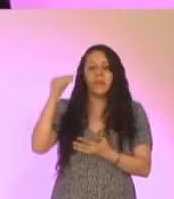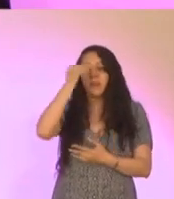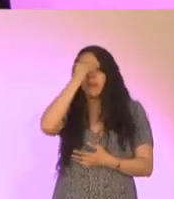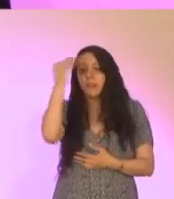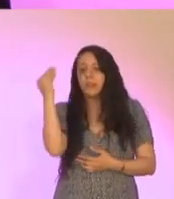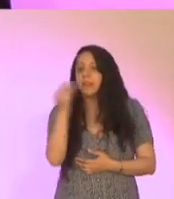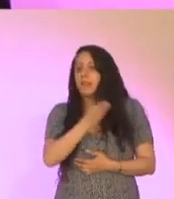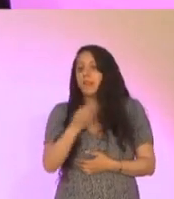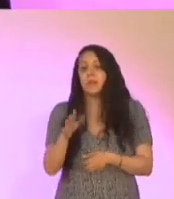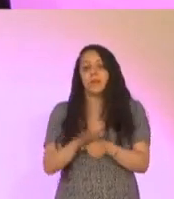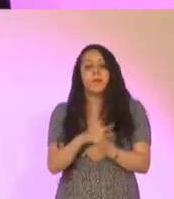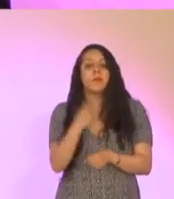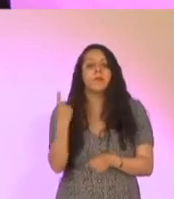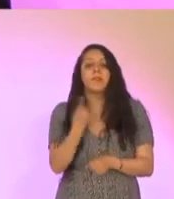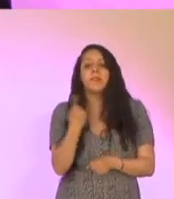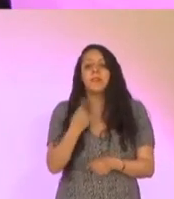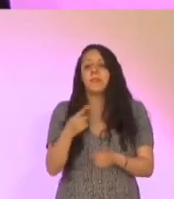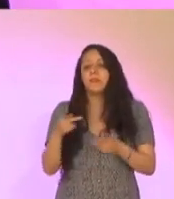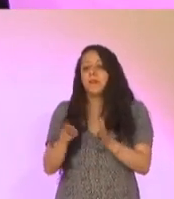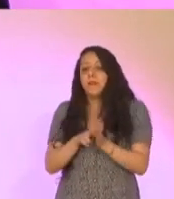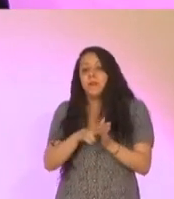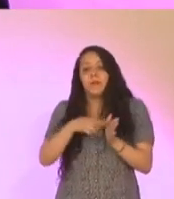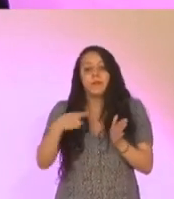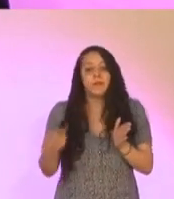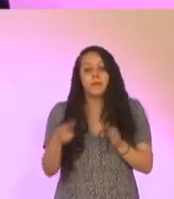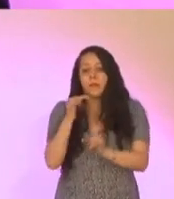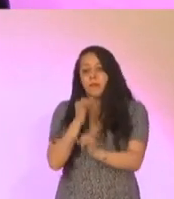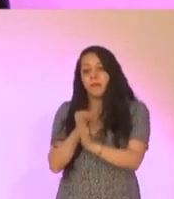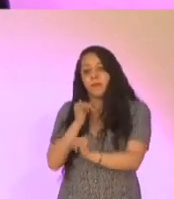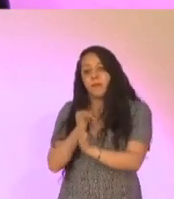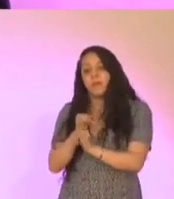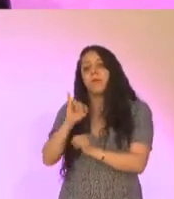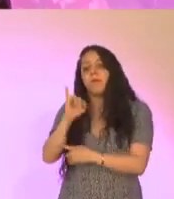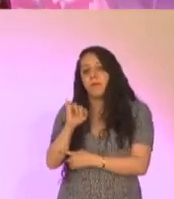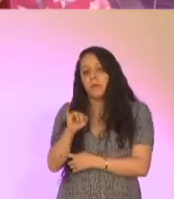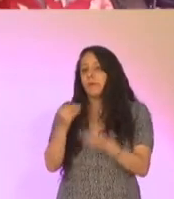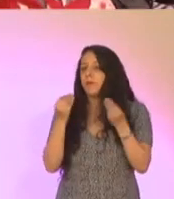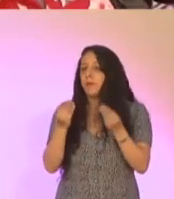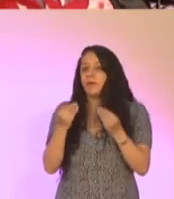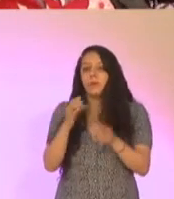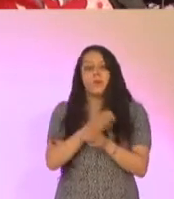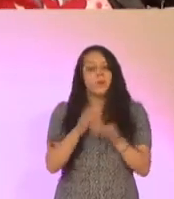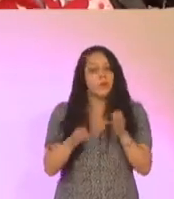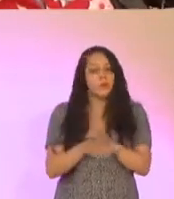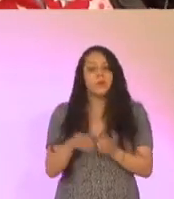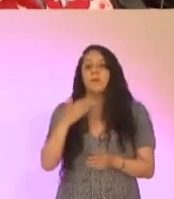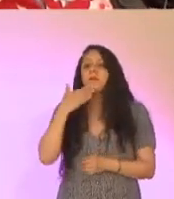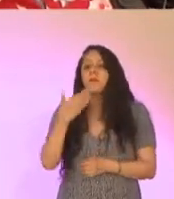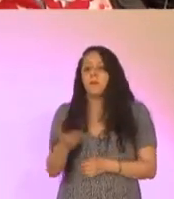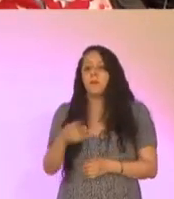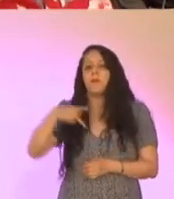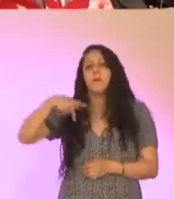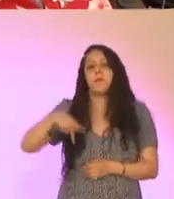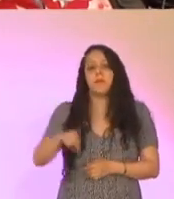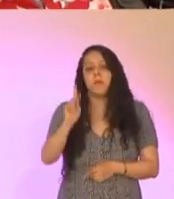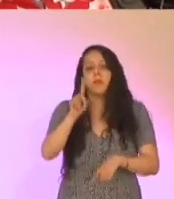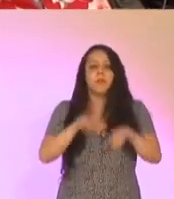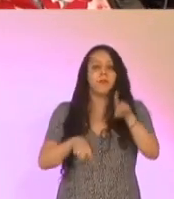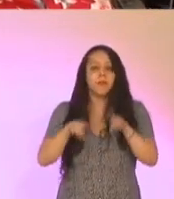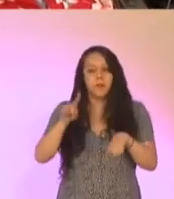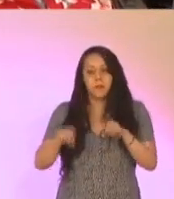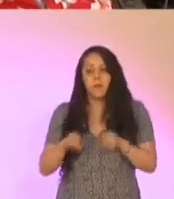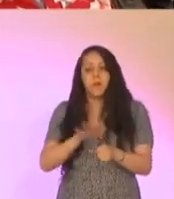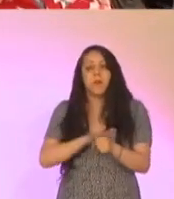revista electrónica que ha tenido mucho éxito y muchísima aceptación también dependía sobre todo de la